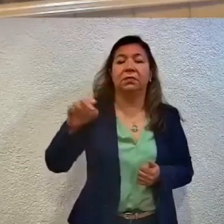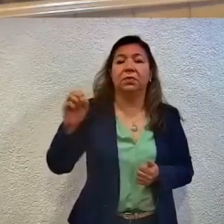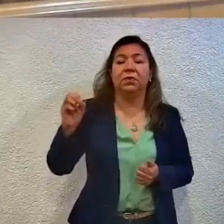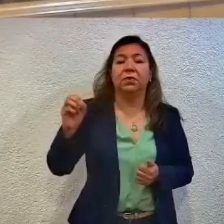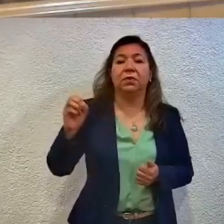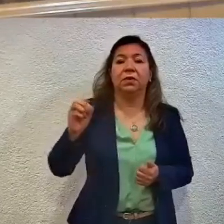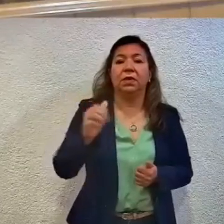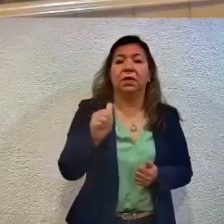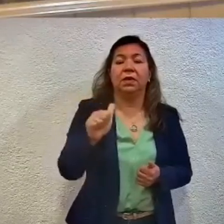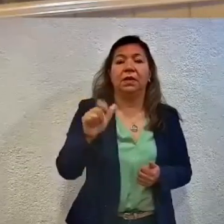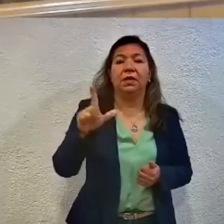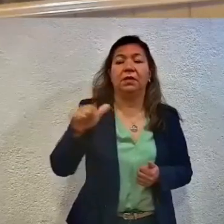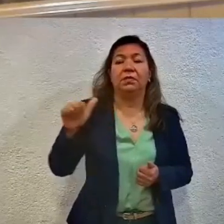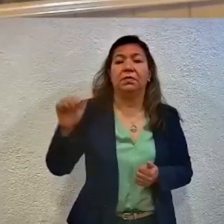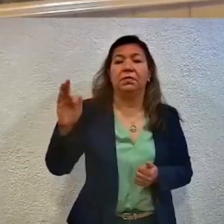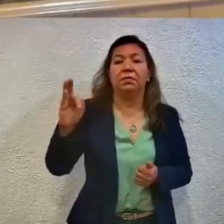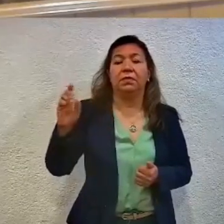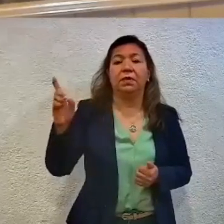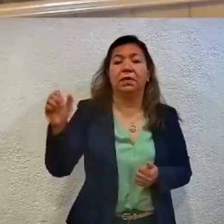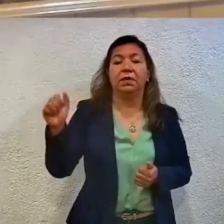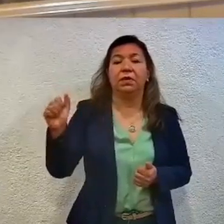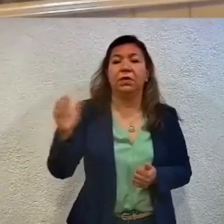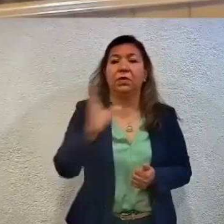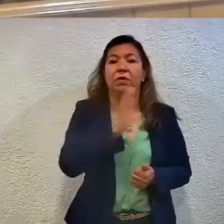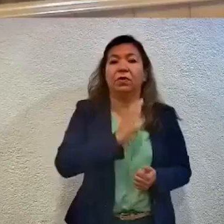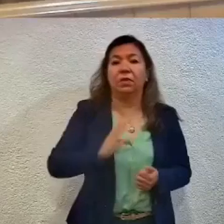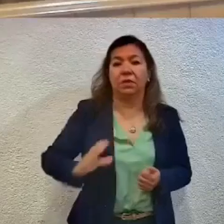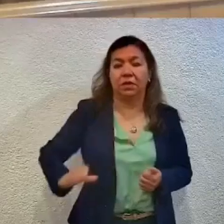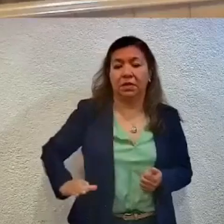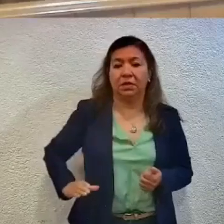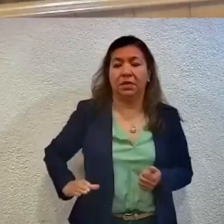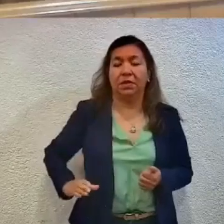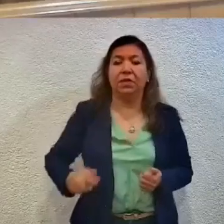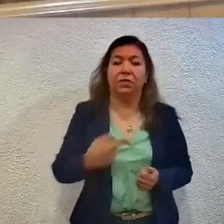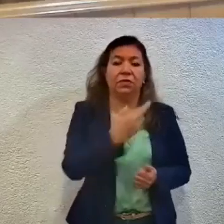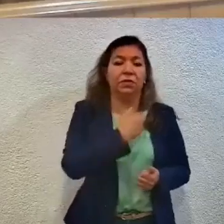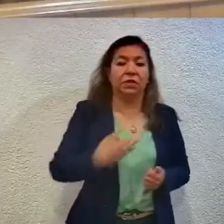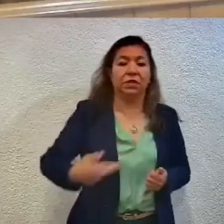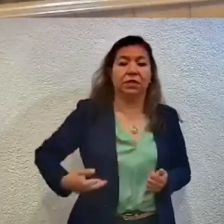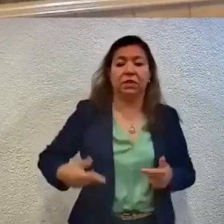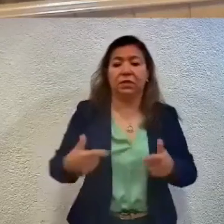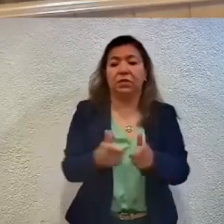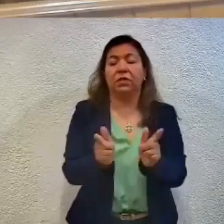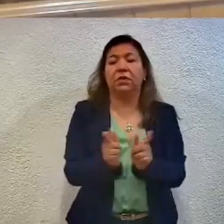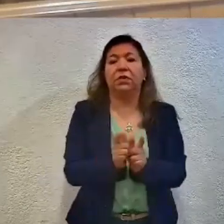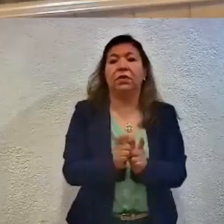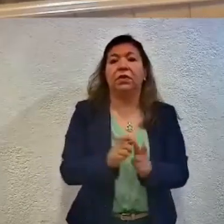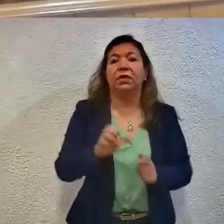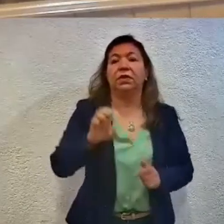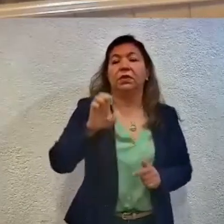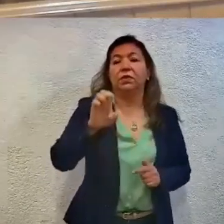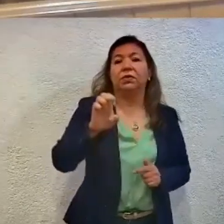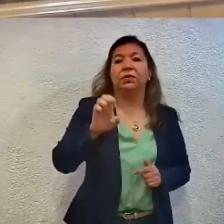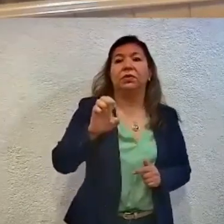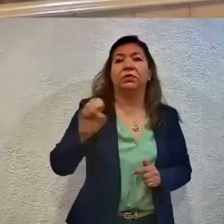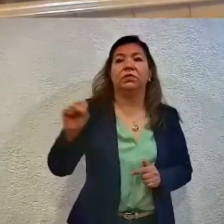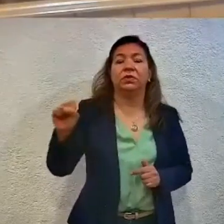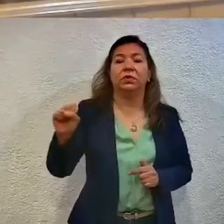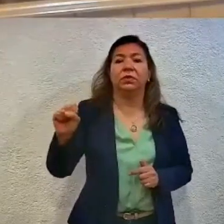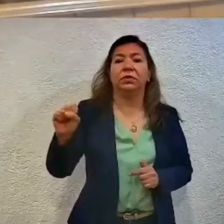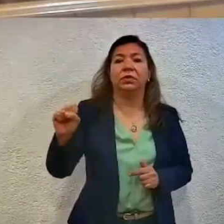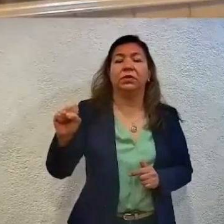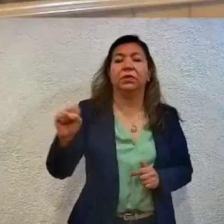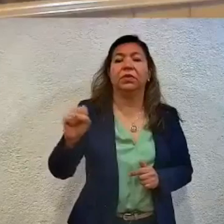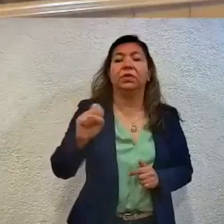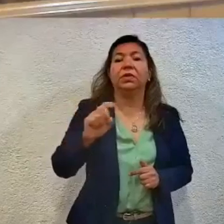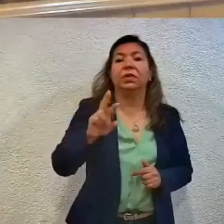Elizabeth Delgado Carmona y José Alfredo González Gallardo, candidatos a regidores por los partidos políticos Encuentro Solidario,